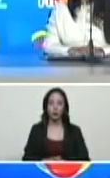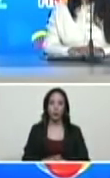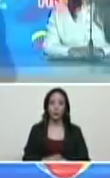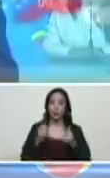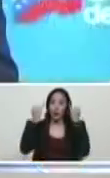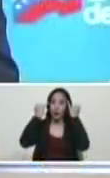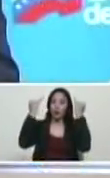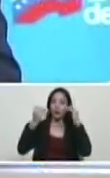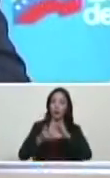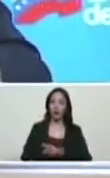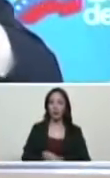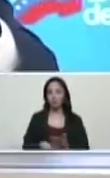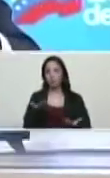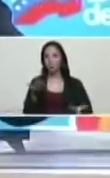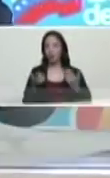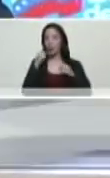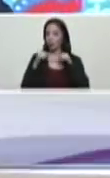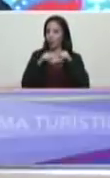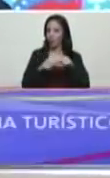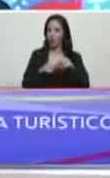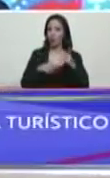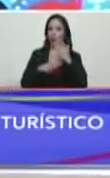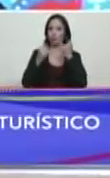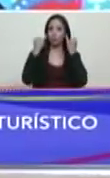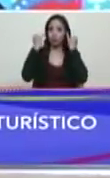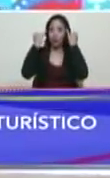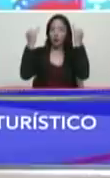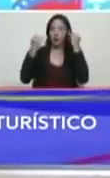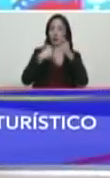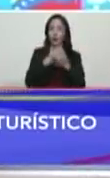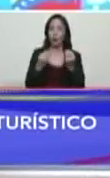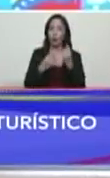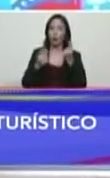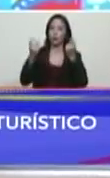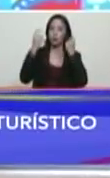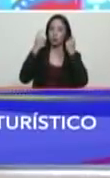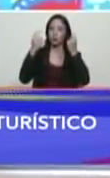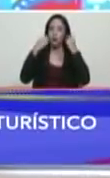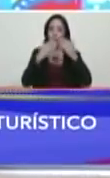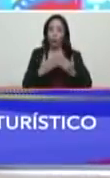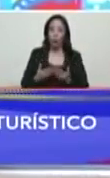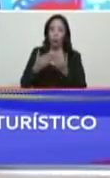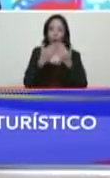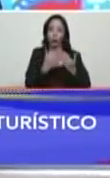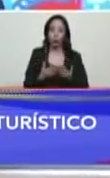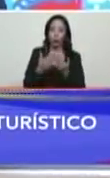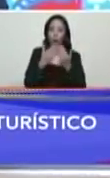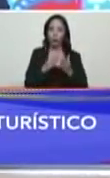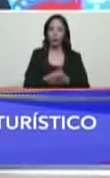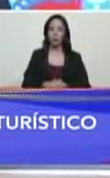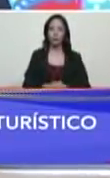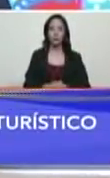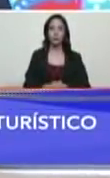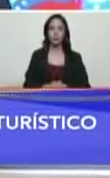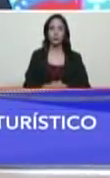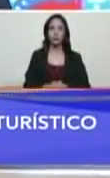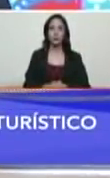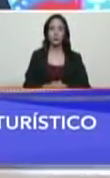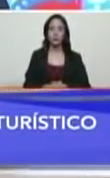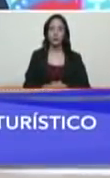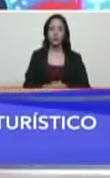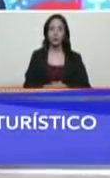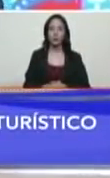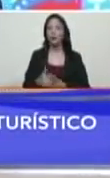iniciativa que debe mantener su proceso de formación. Ministro Reverol, Ministro del